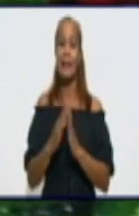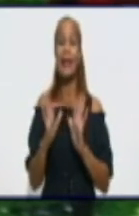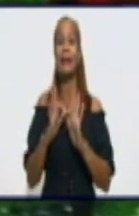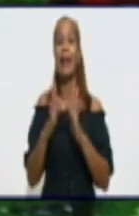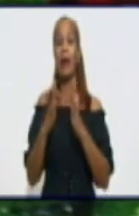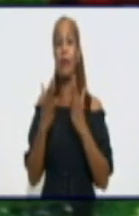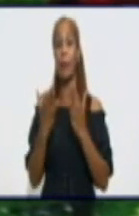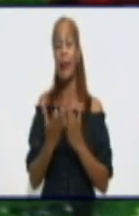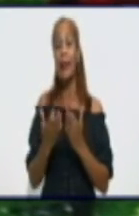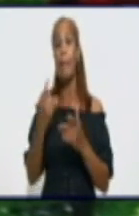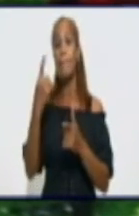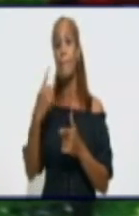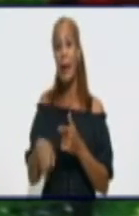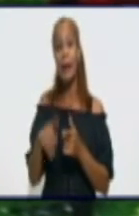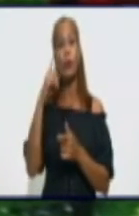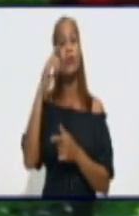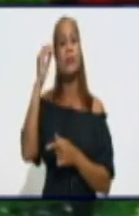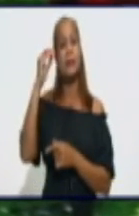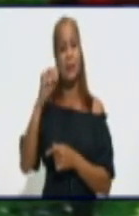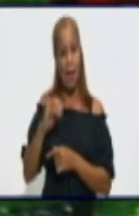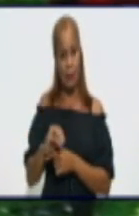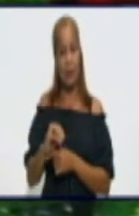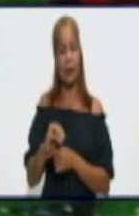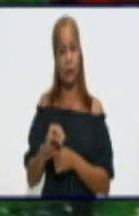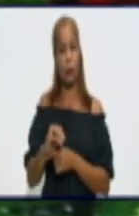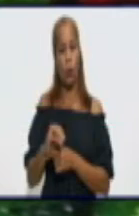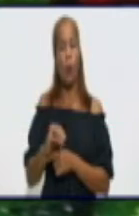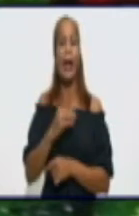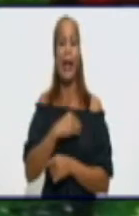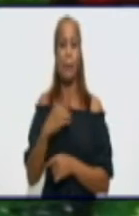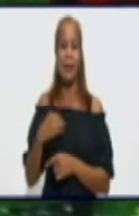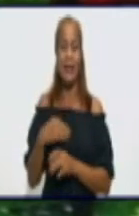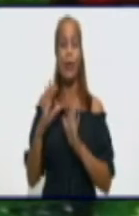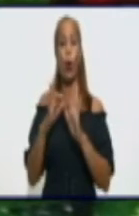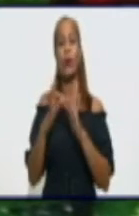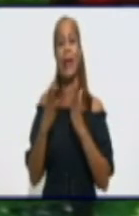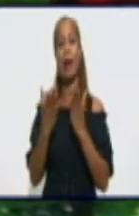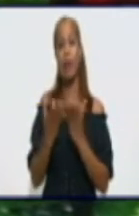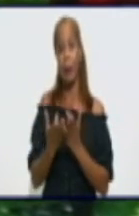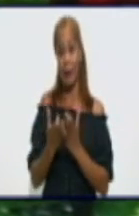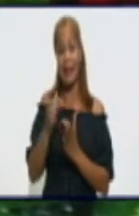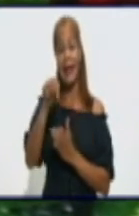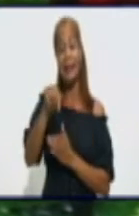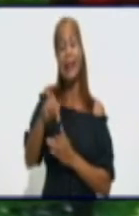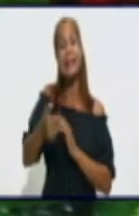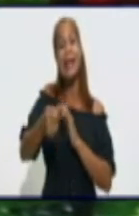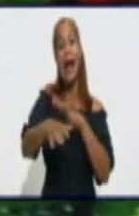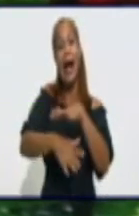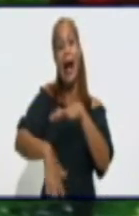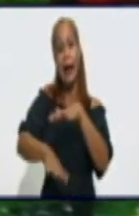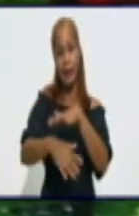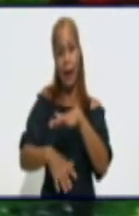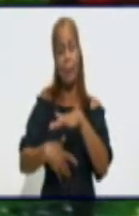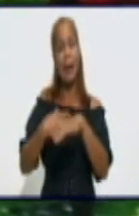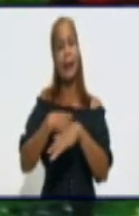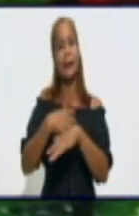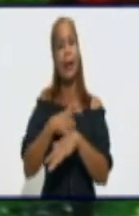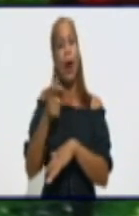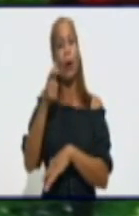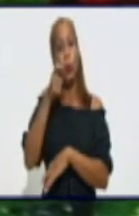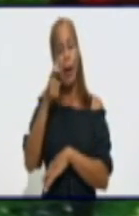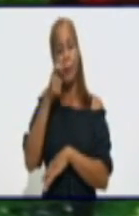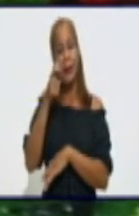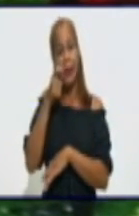al pesquisador y previo conocimiento al médico de la familia de esa área para que mantenga una vigilancia sobre